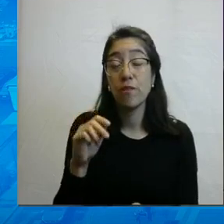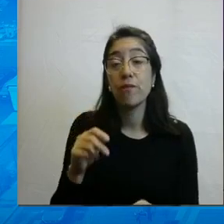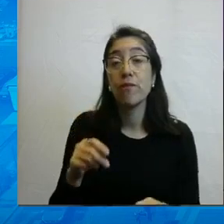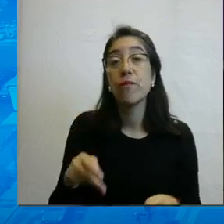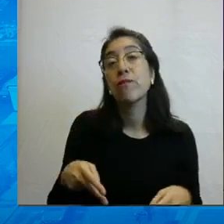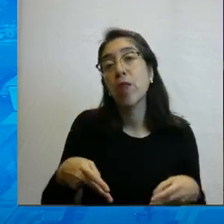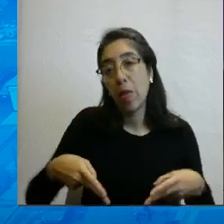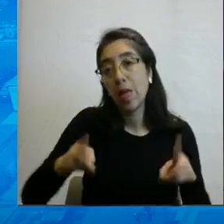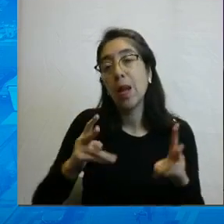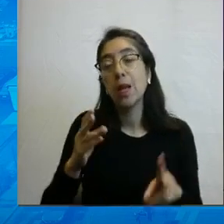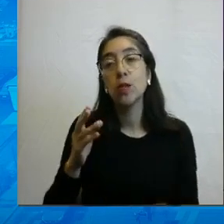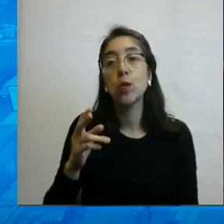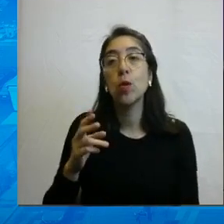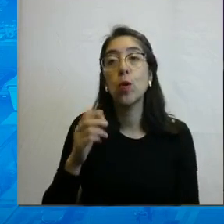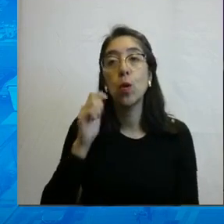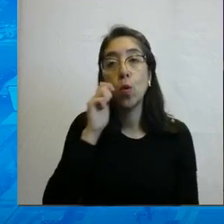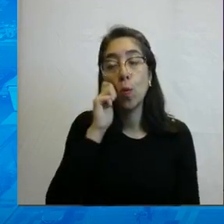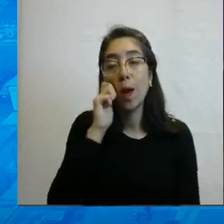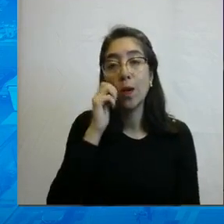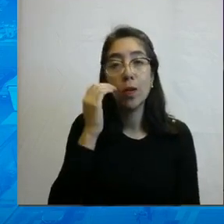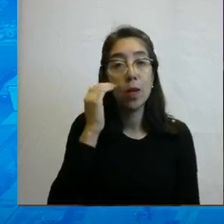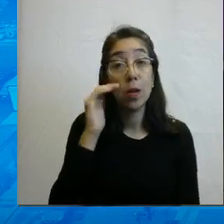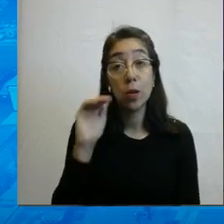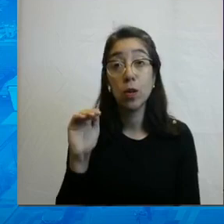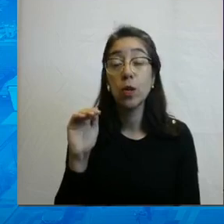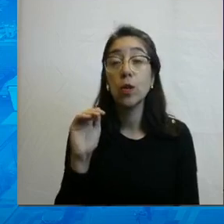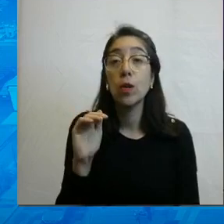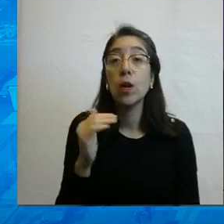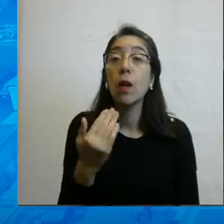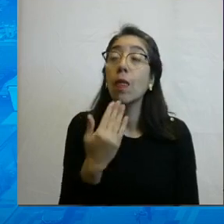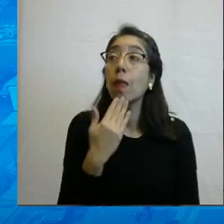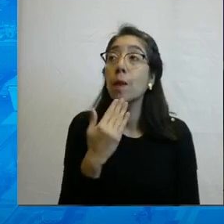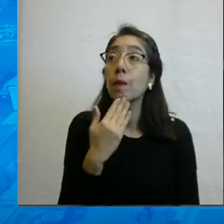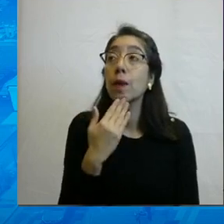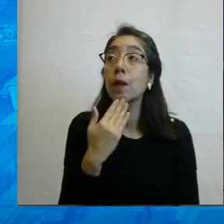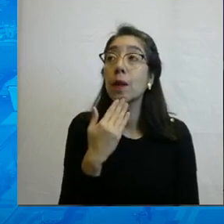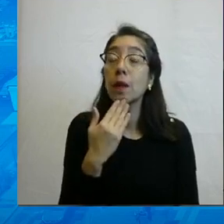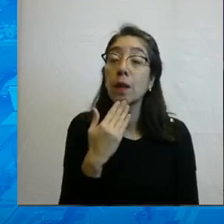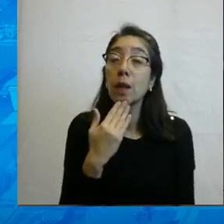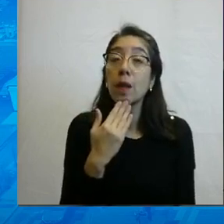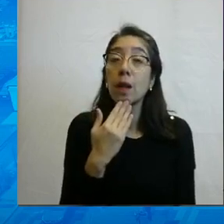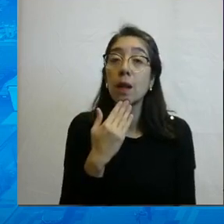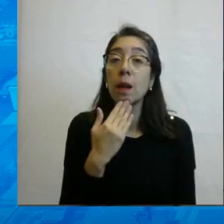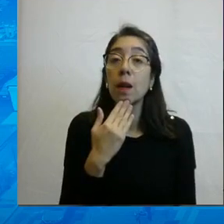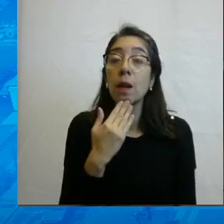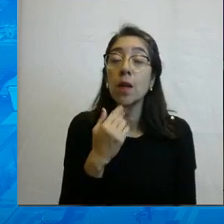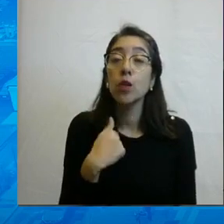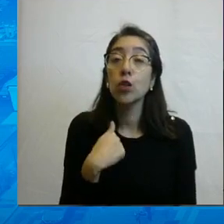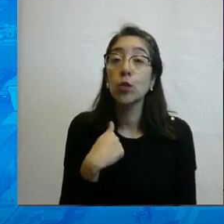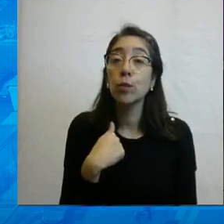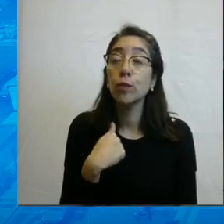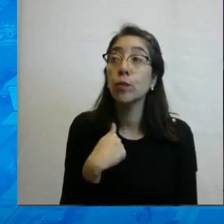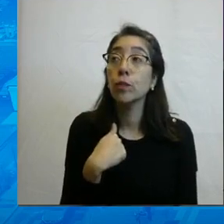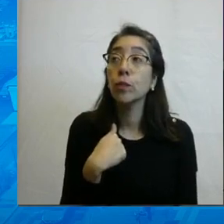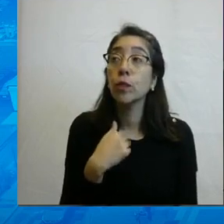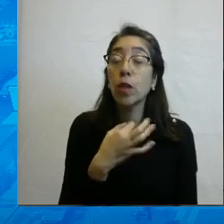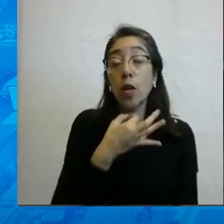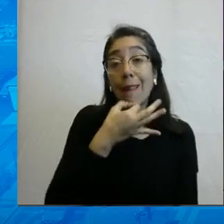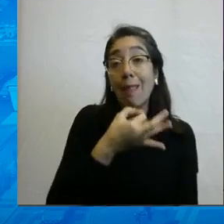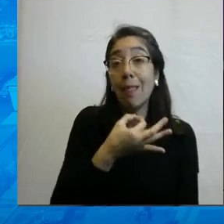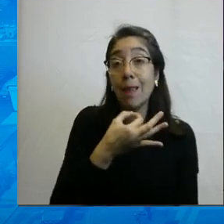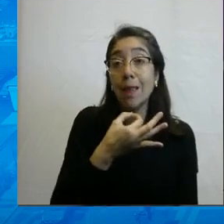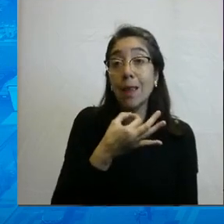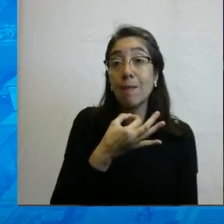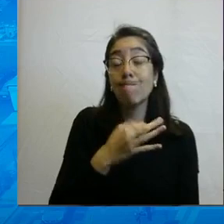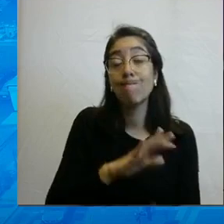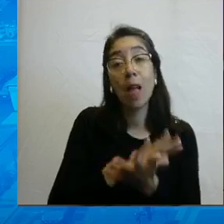a propósito que además es el Día Internacional del Gato, es a todos las personas que tienen